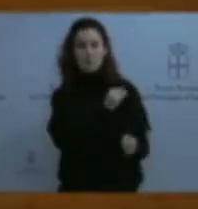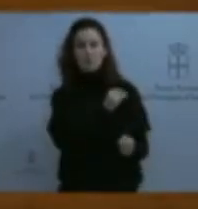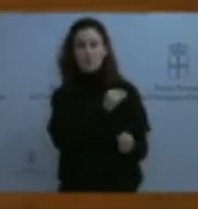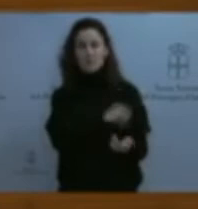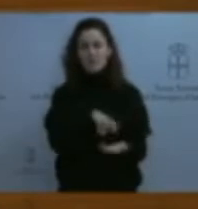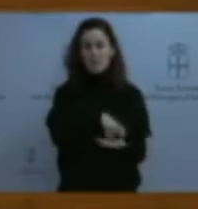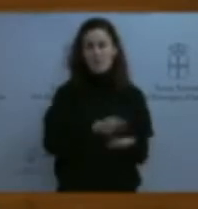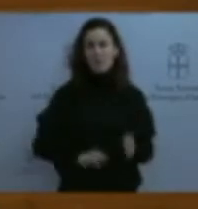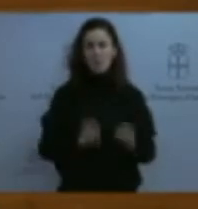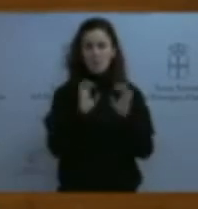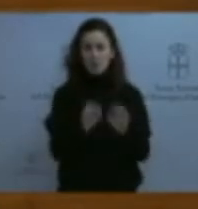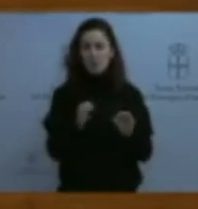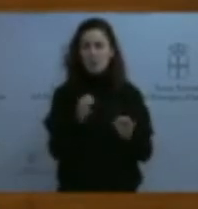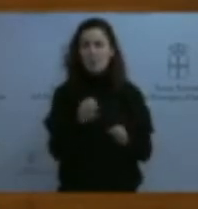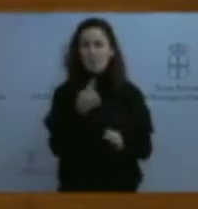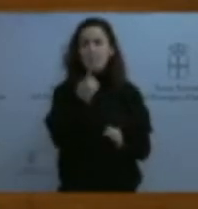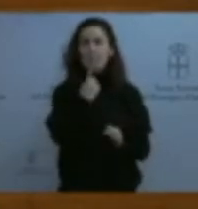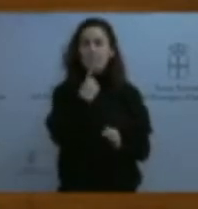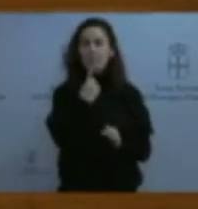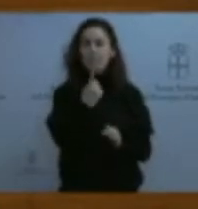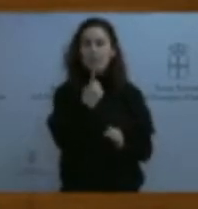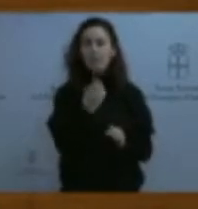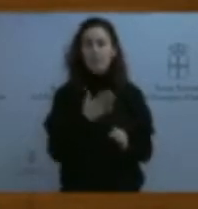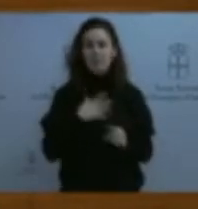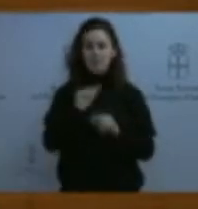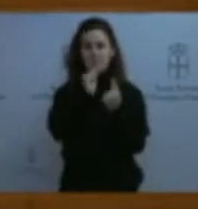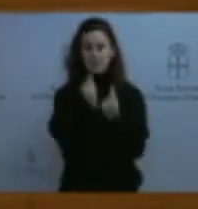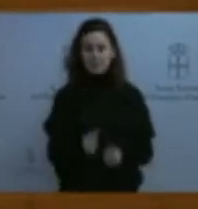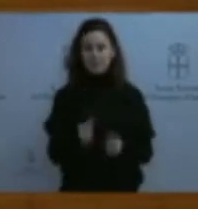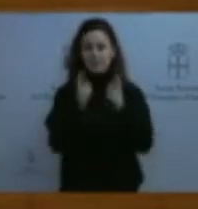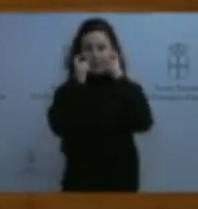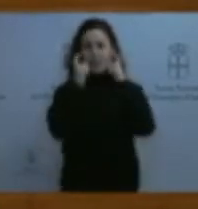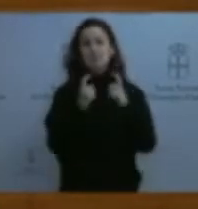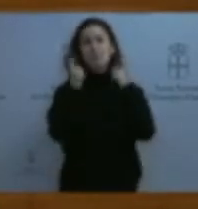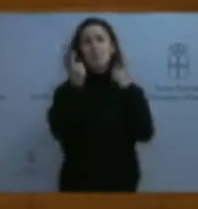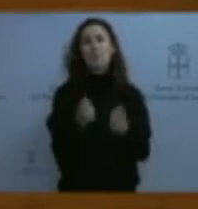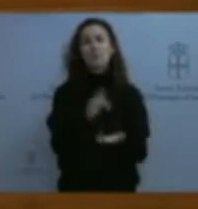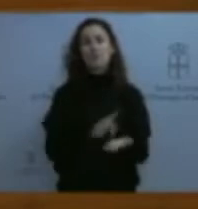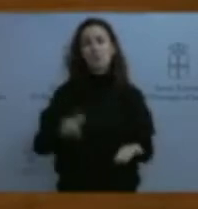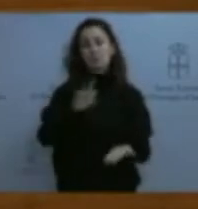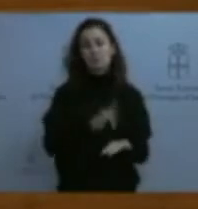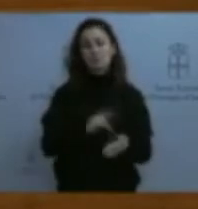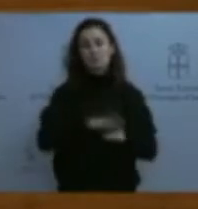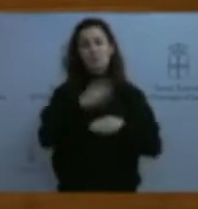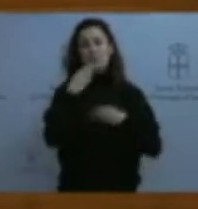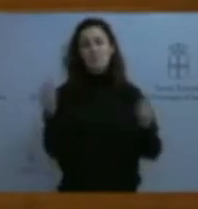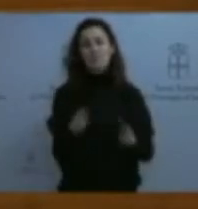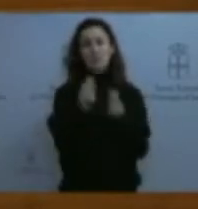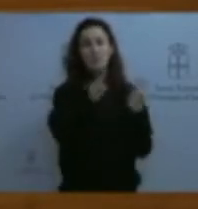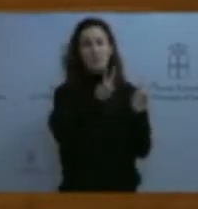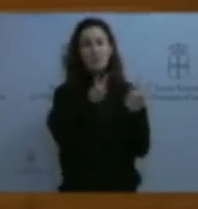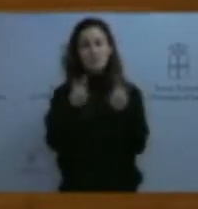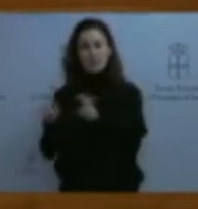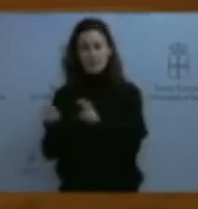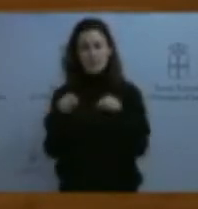concreto y le decía que dentro de nuestro presupuesto, el esfuerzo que estábamos haciendo por mejorar todas esas cuestiones que